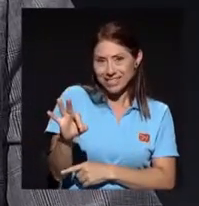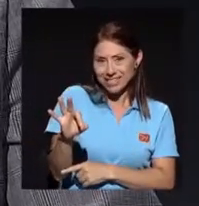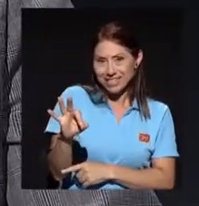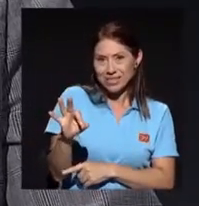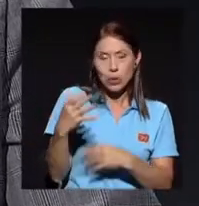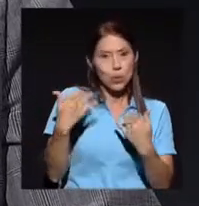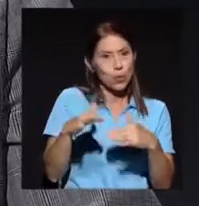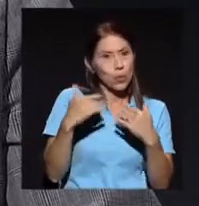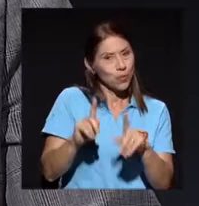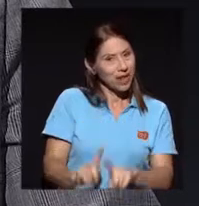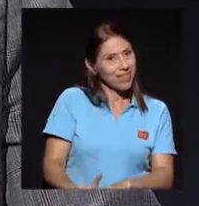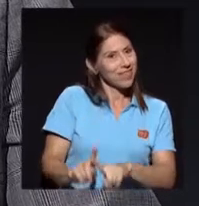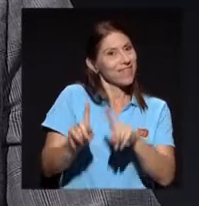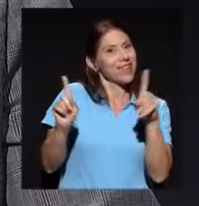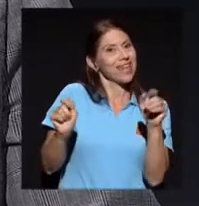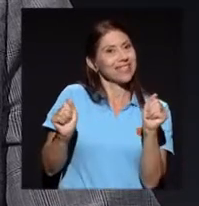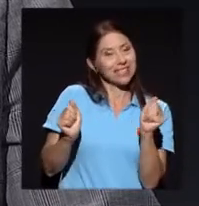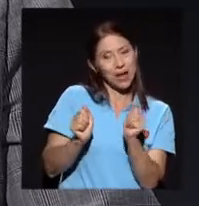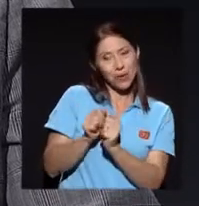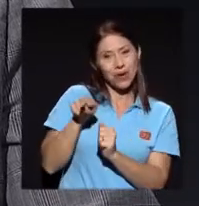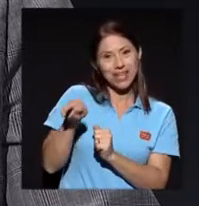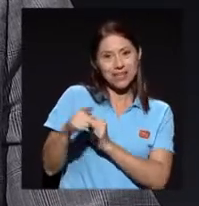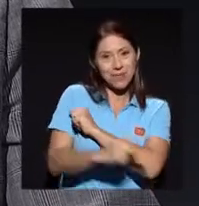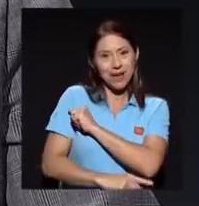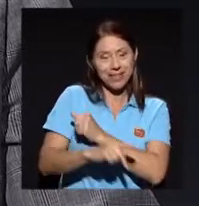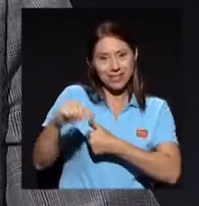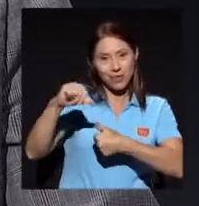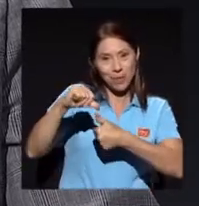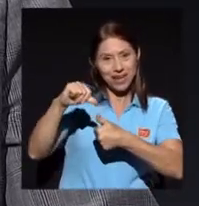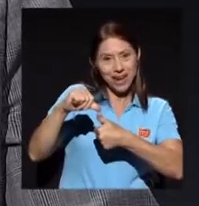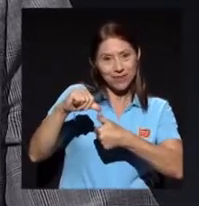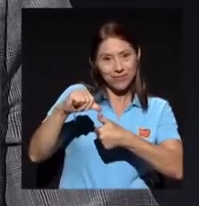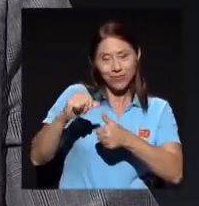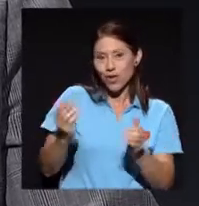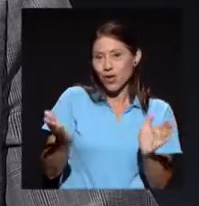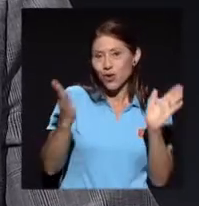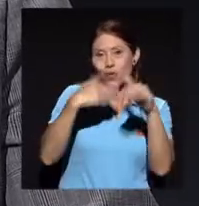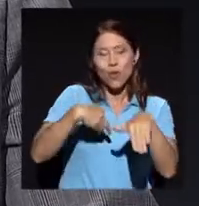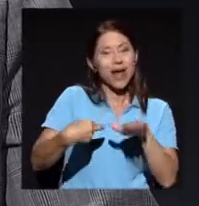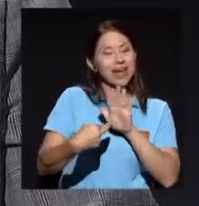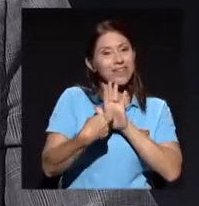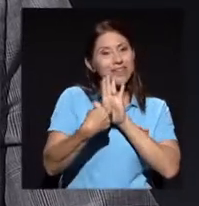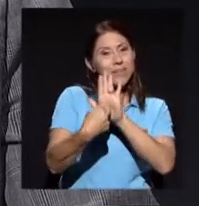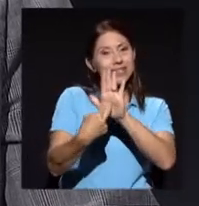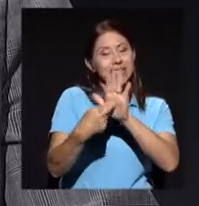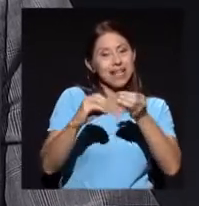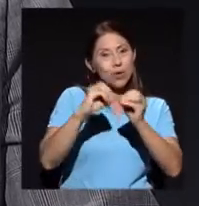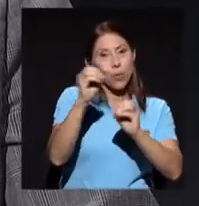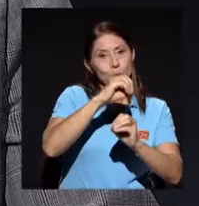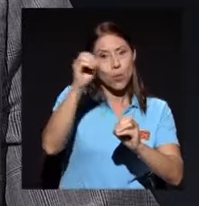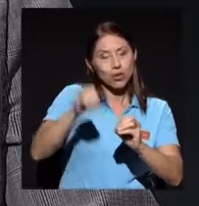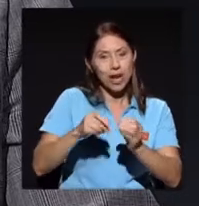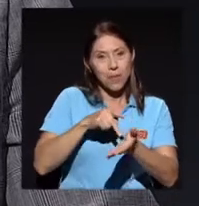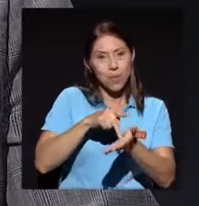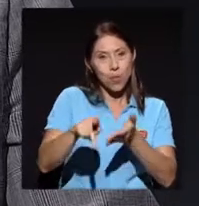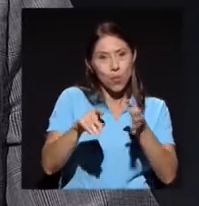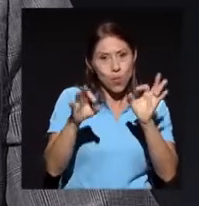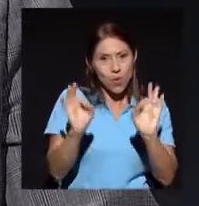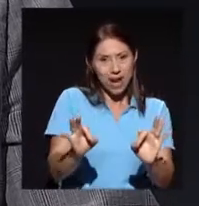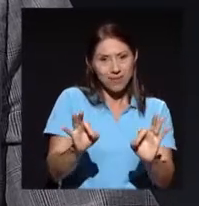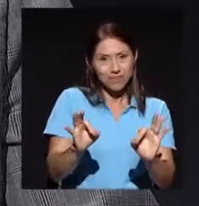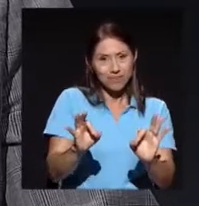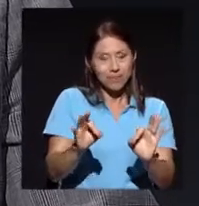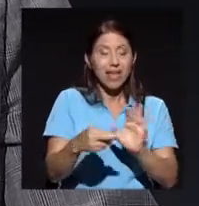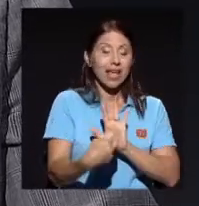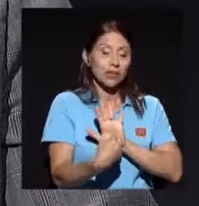otras con ese país centroamericano y es que no tiene una representación proporcional pura es una representación por